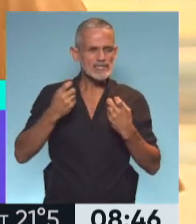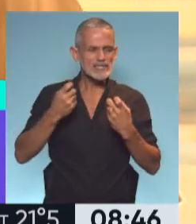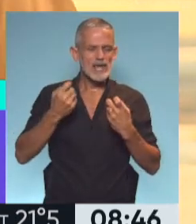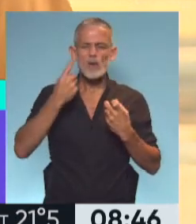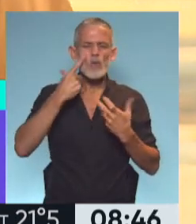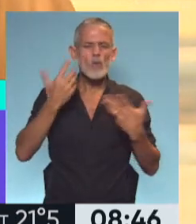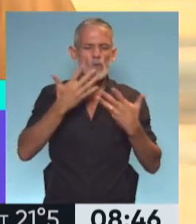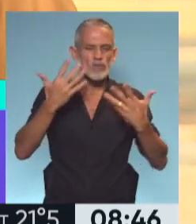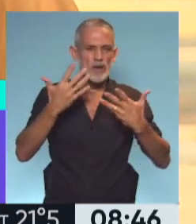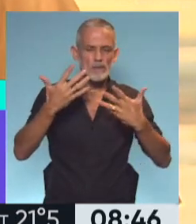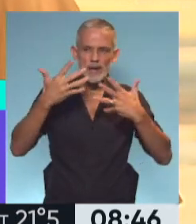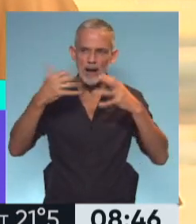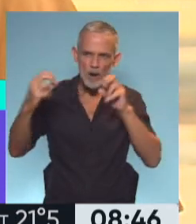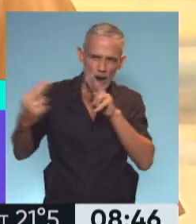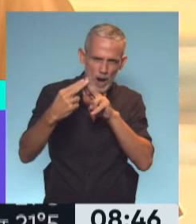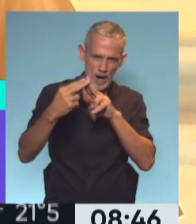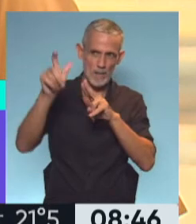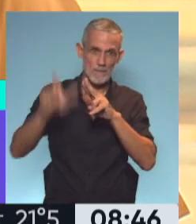poder encontrarme con él.